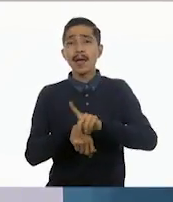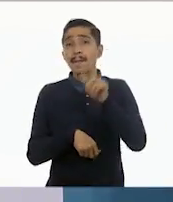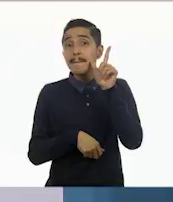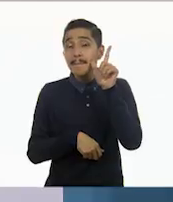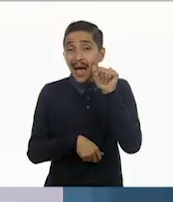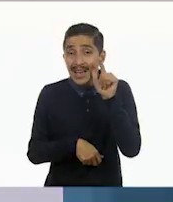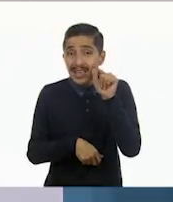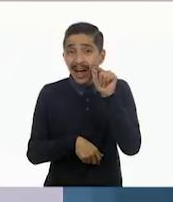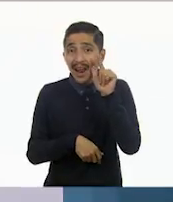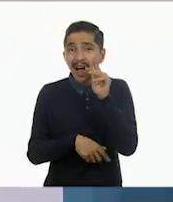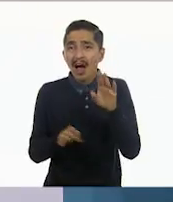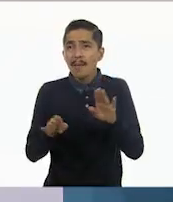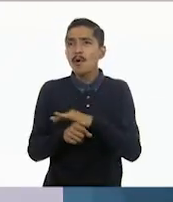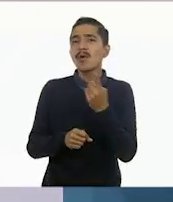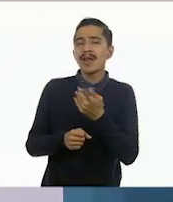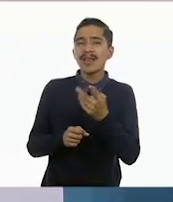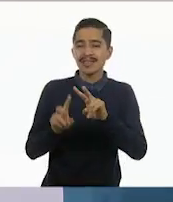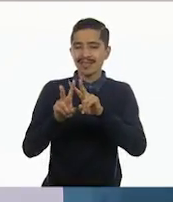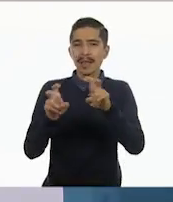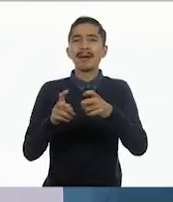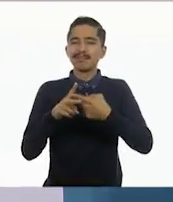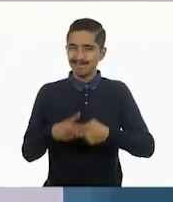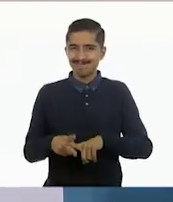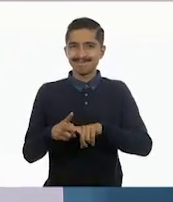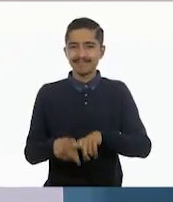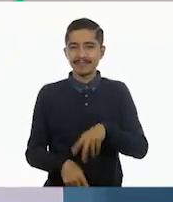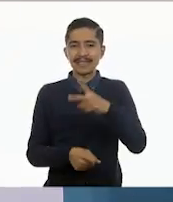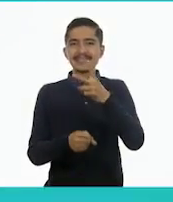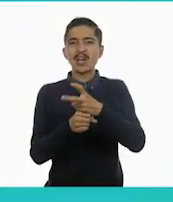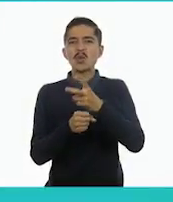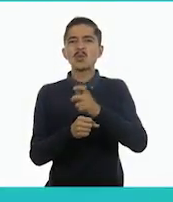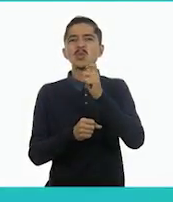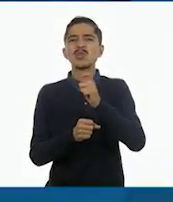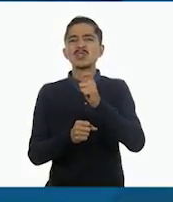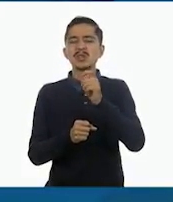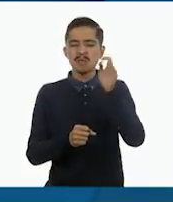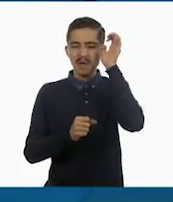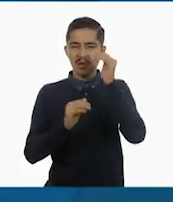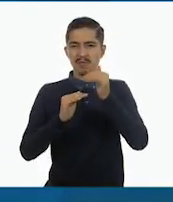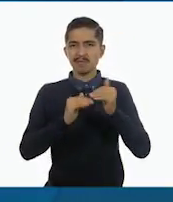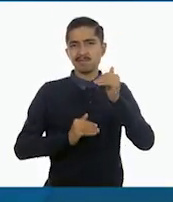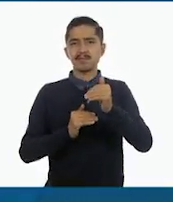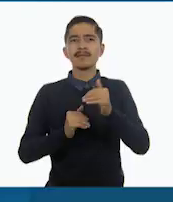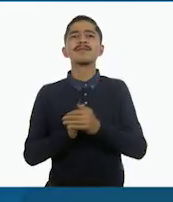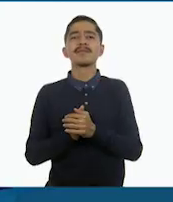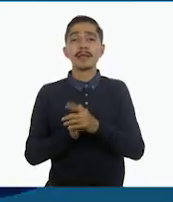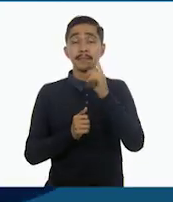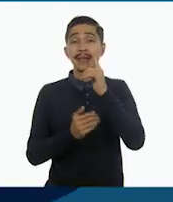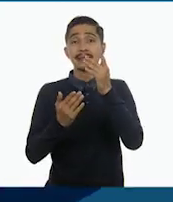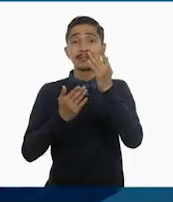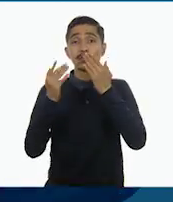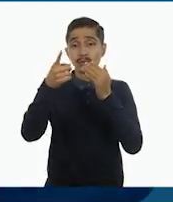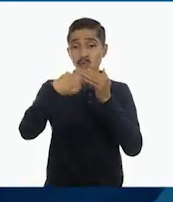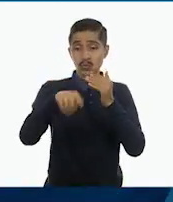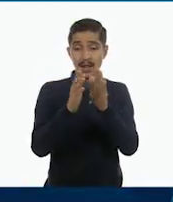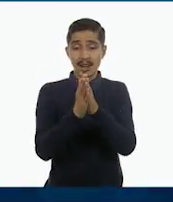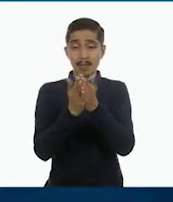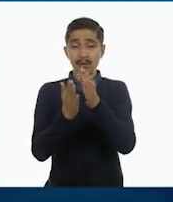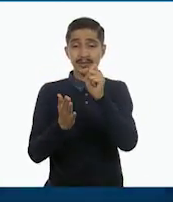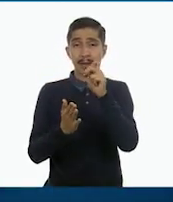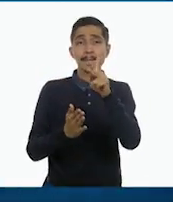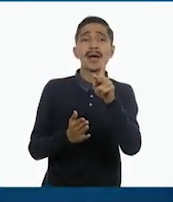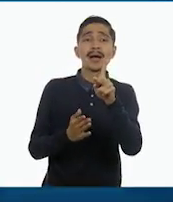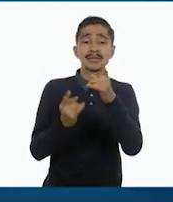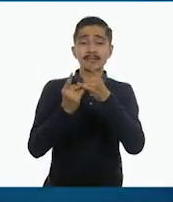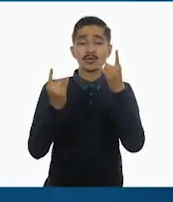mañana, vamos a continuar con el tema del día de hoy, el Segundo Imperio. Uh-huh. Estudiantes en casa, abran su libro de texto en las páginas 59